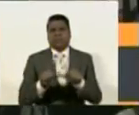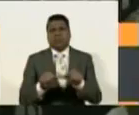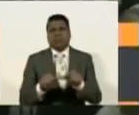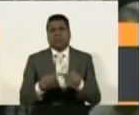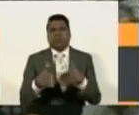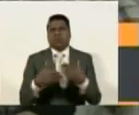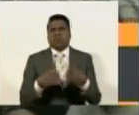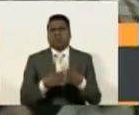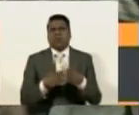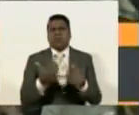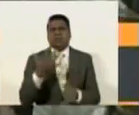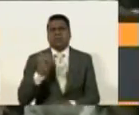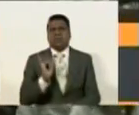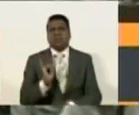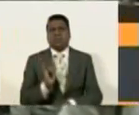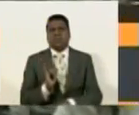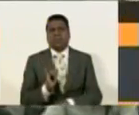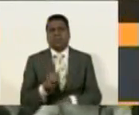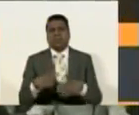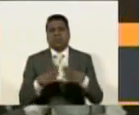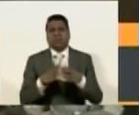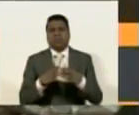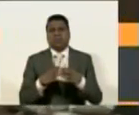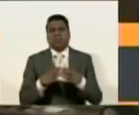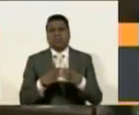colita ante el imperialismo norteamericano.